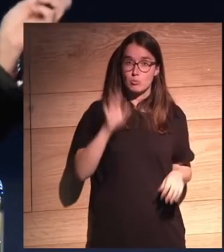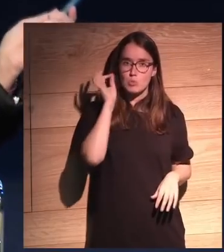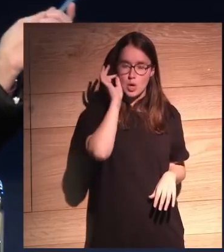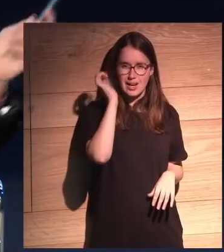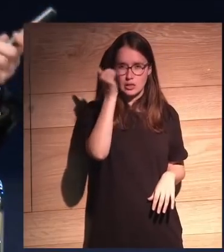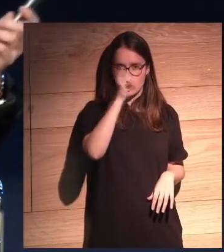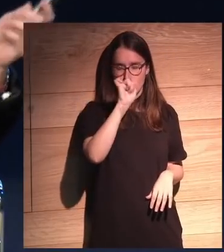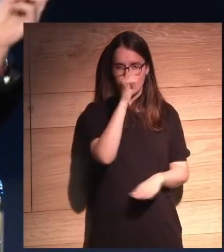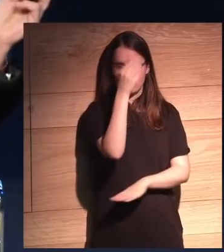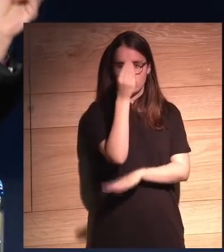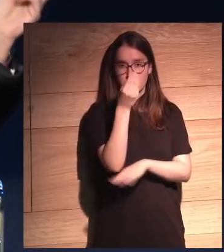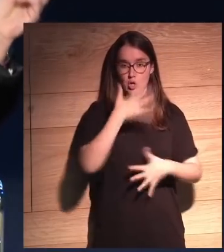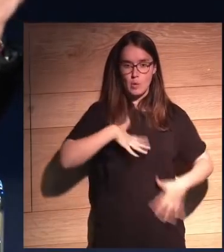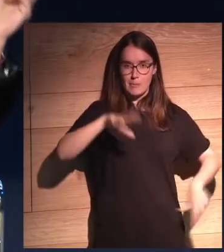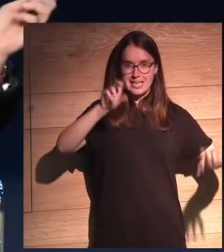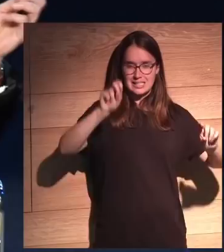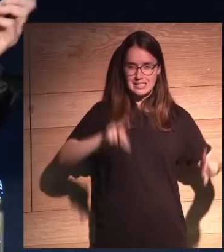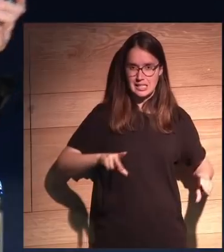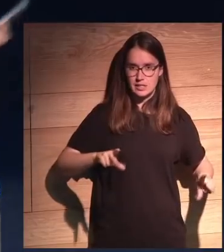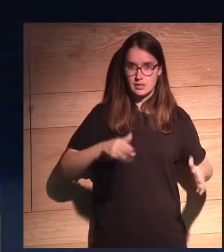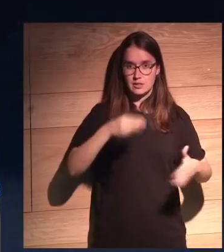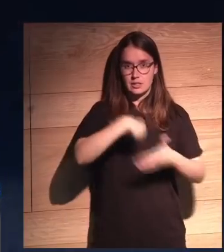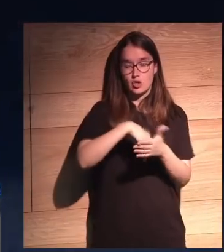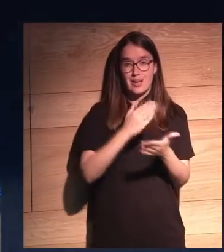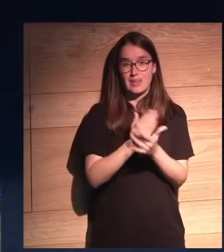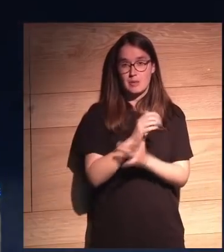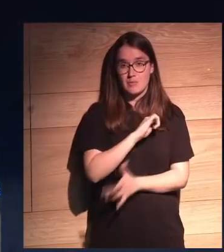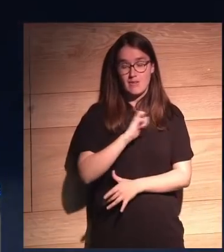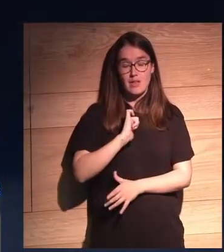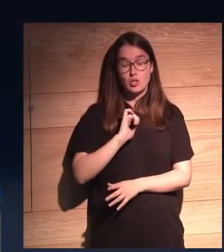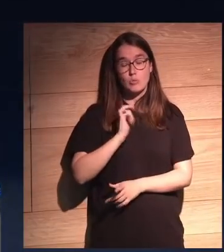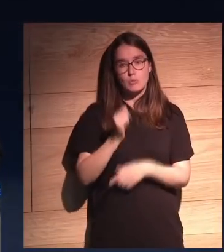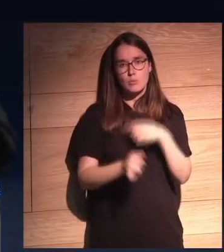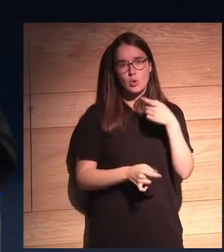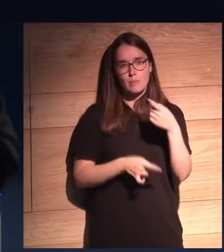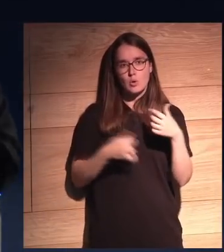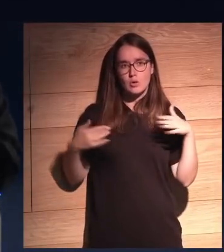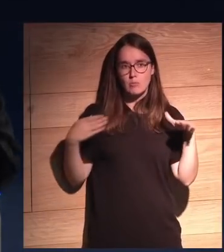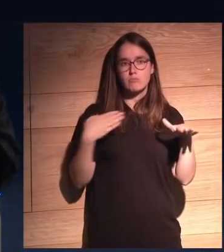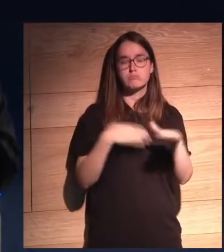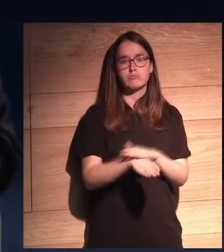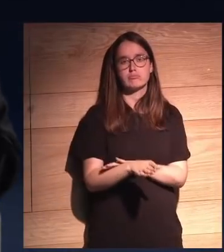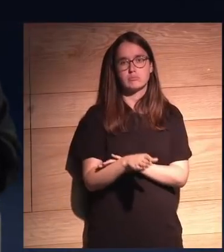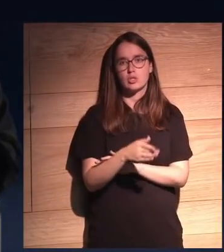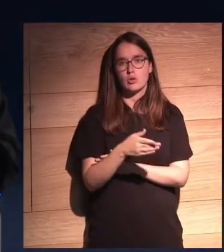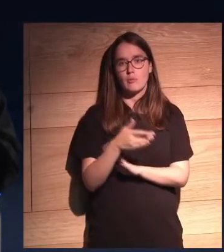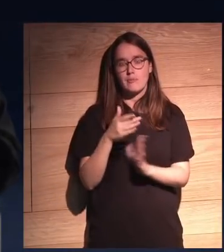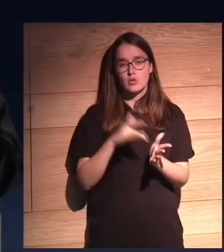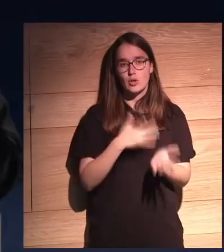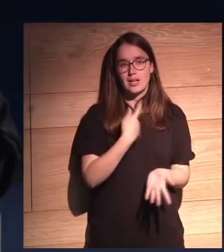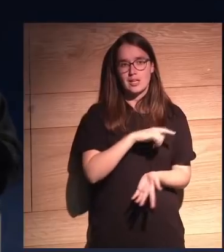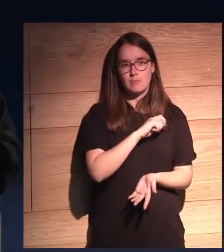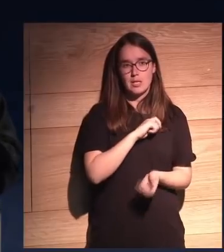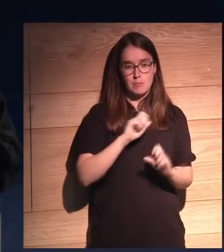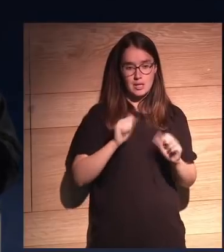mujeres o hombres que posan desnudos o desnudas en las academias privadas, o poco a poco ir entrando ya, como pasa en España